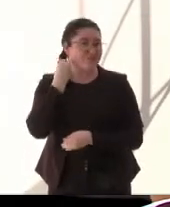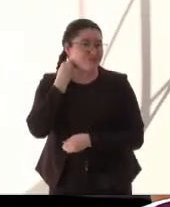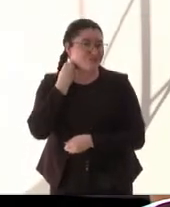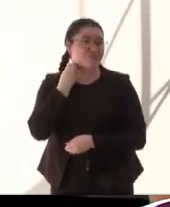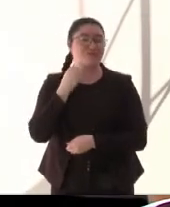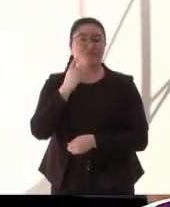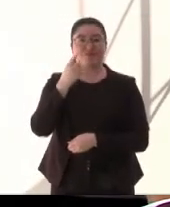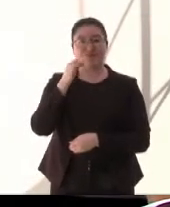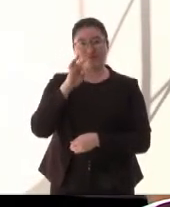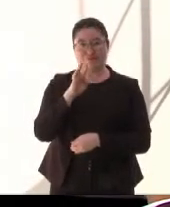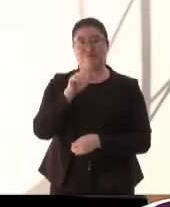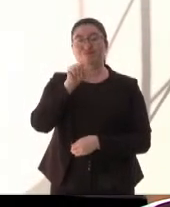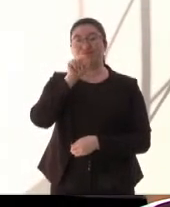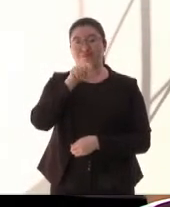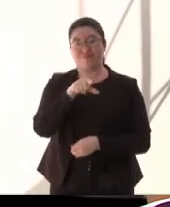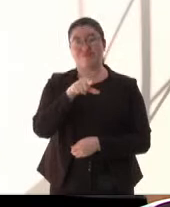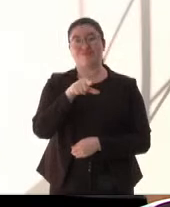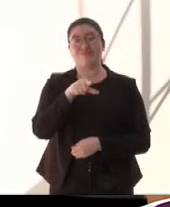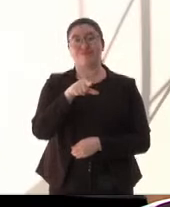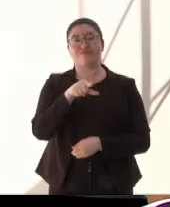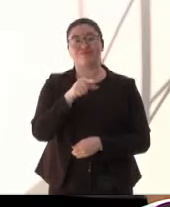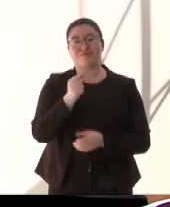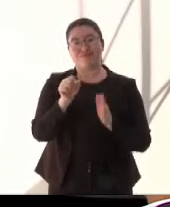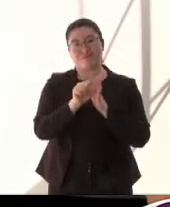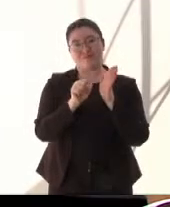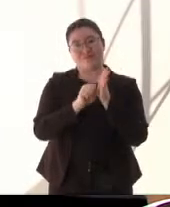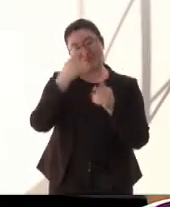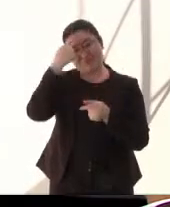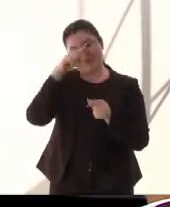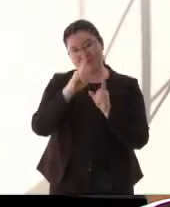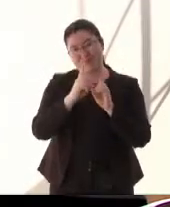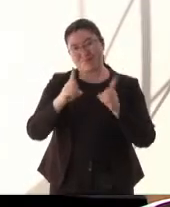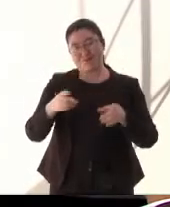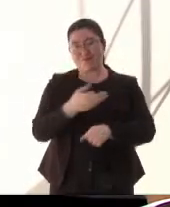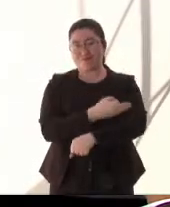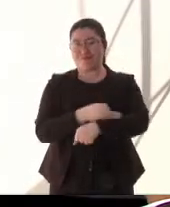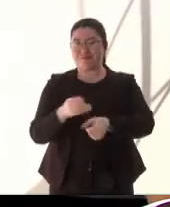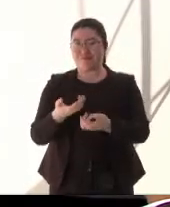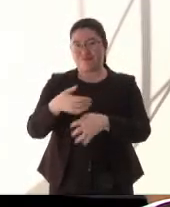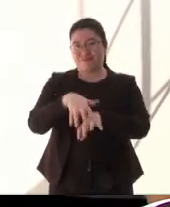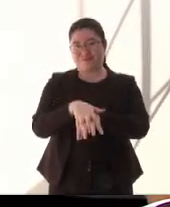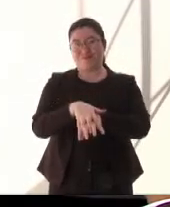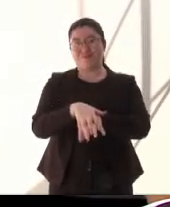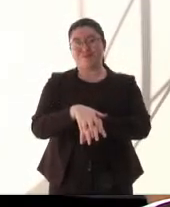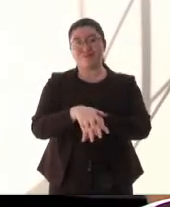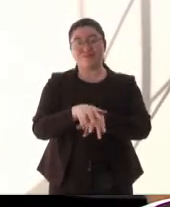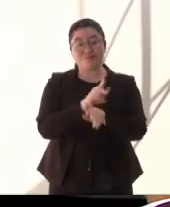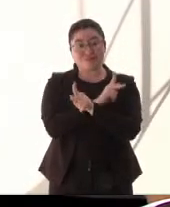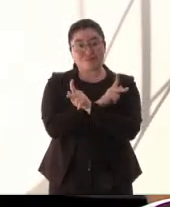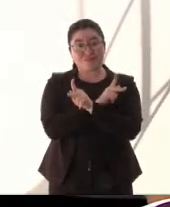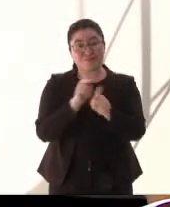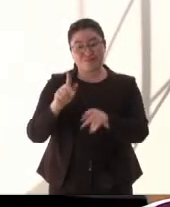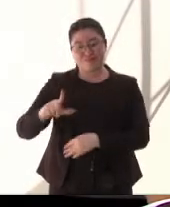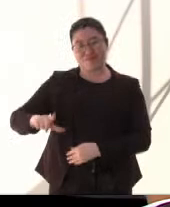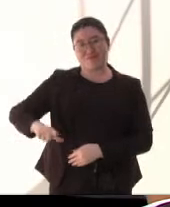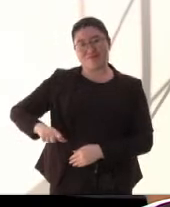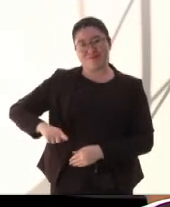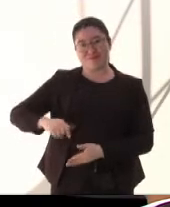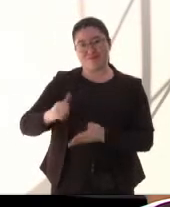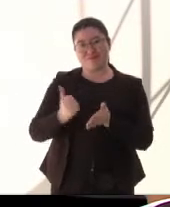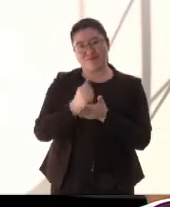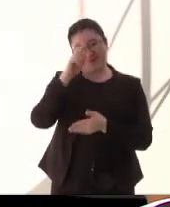DIF, del Sistema para el Desarrollo Integral de la Familia, ¿sí?, todas del Gobierno de la Ciudad de